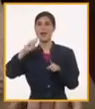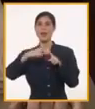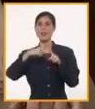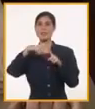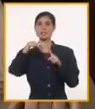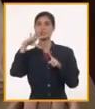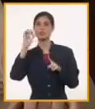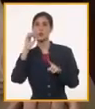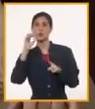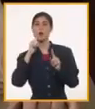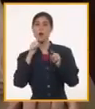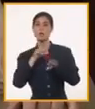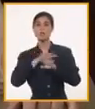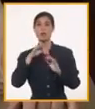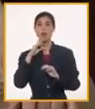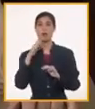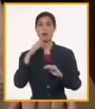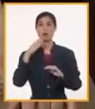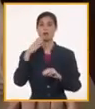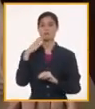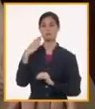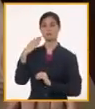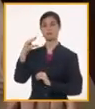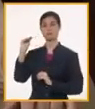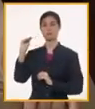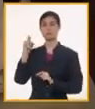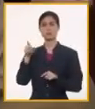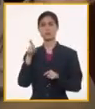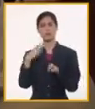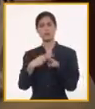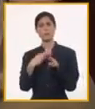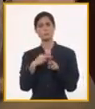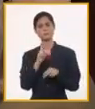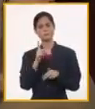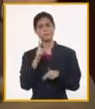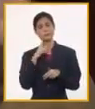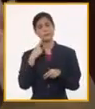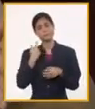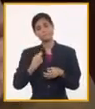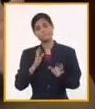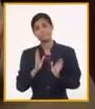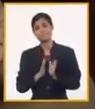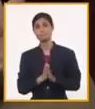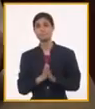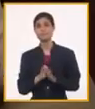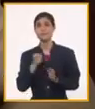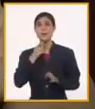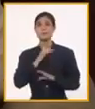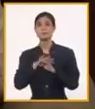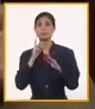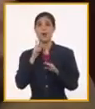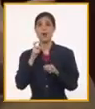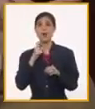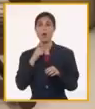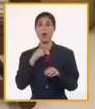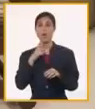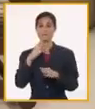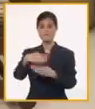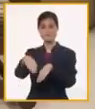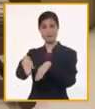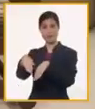no voy a decir el nombre, pero tengo que mencionarlo. Viene un compañero, ya yo abajo ahí en la